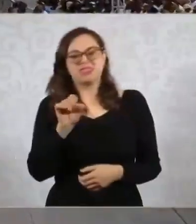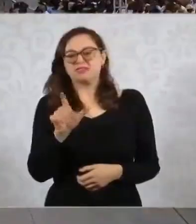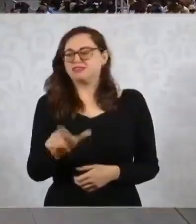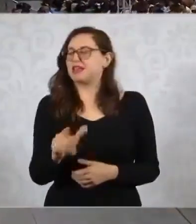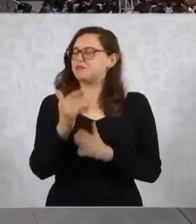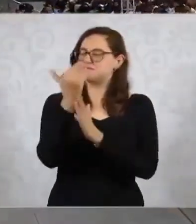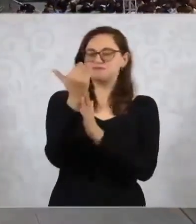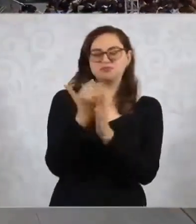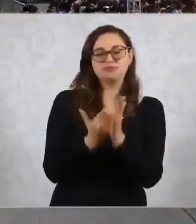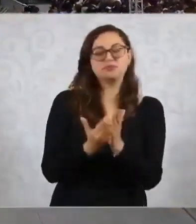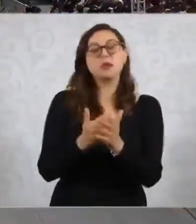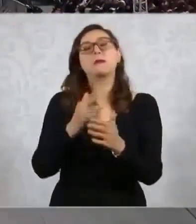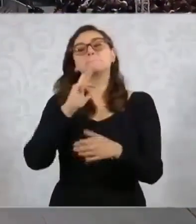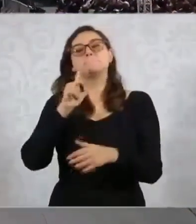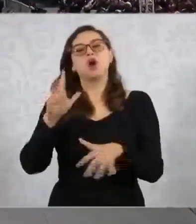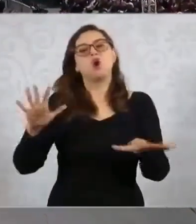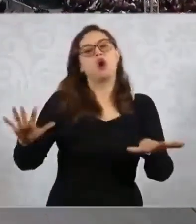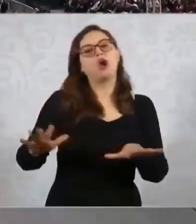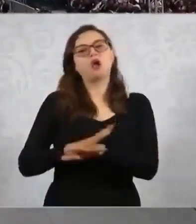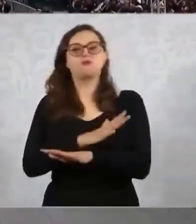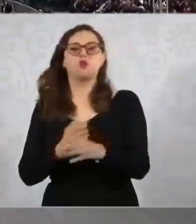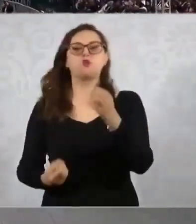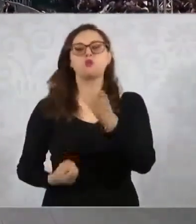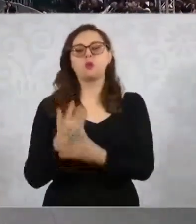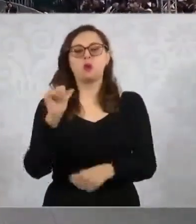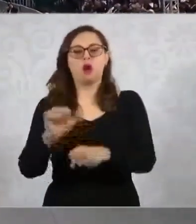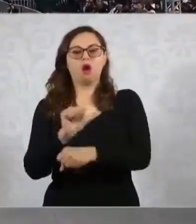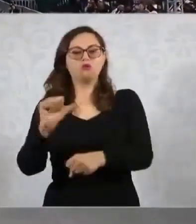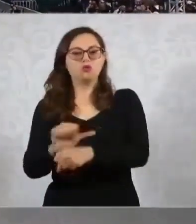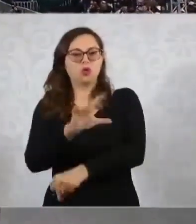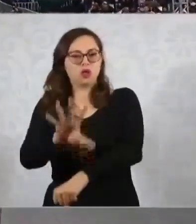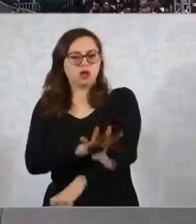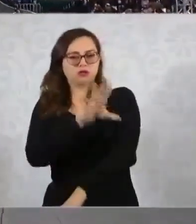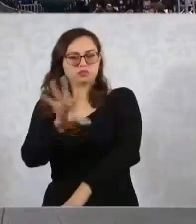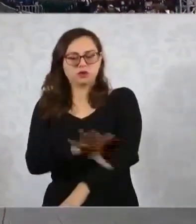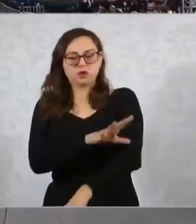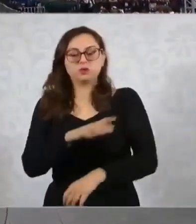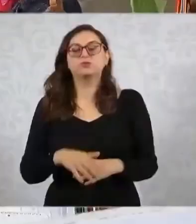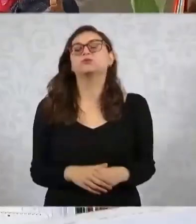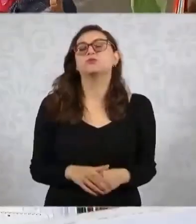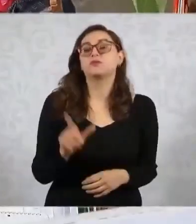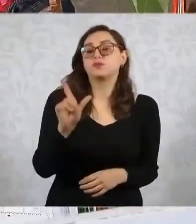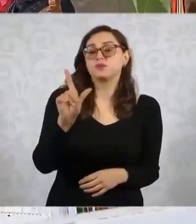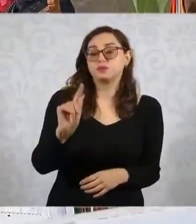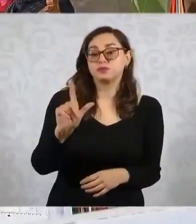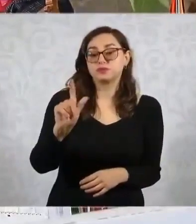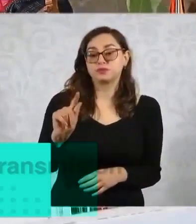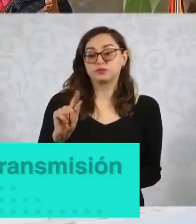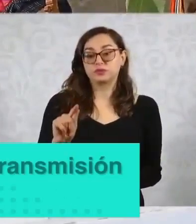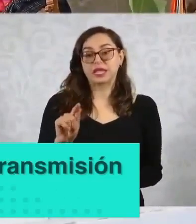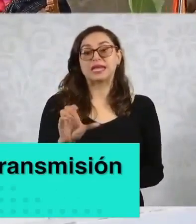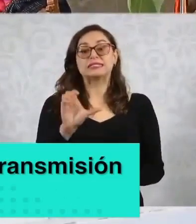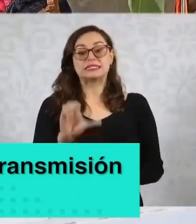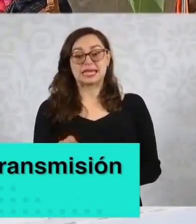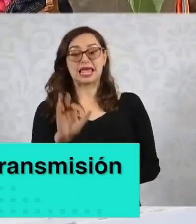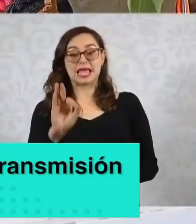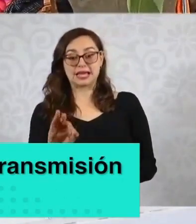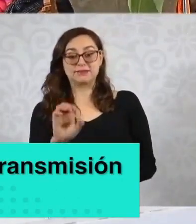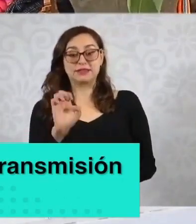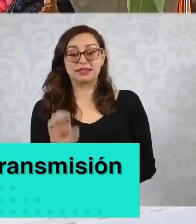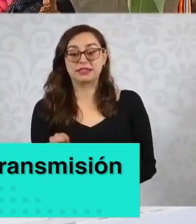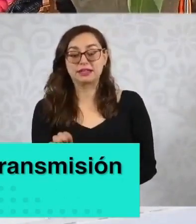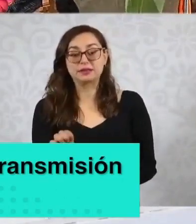promueva la electromovilidad. 70. La Comisión Federal de